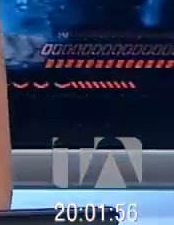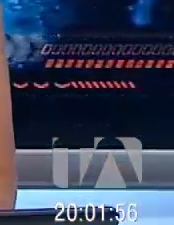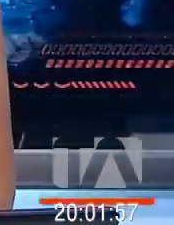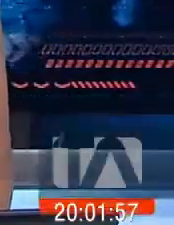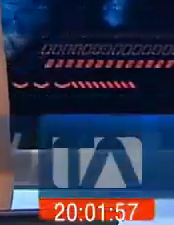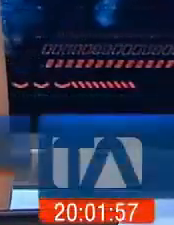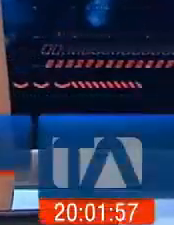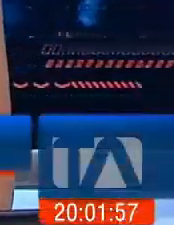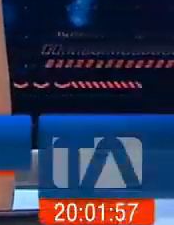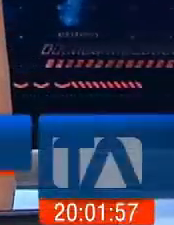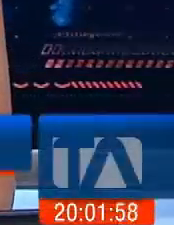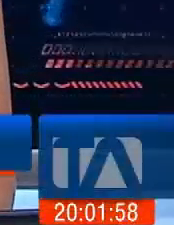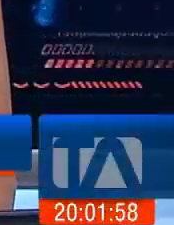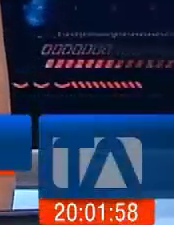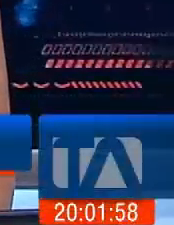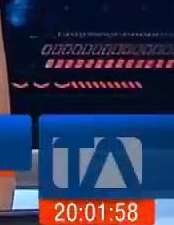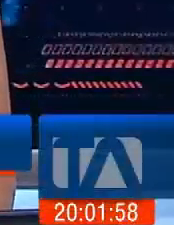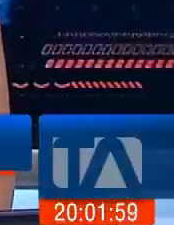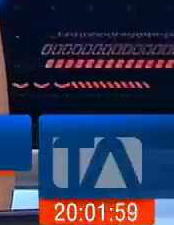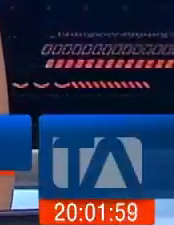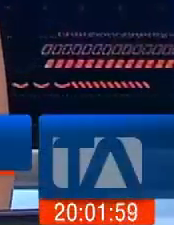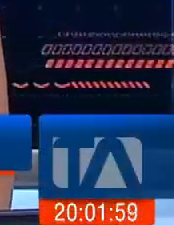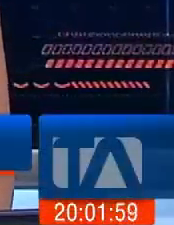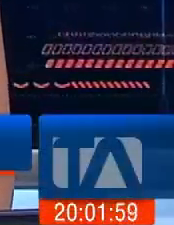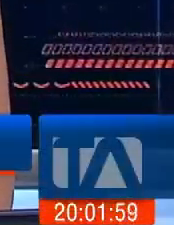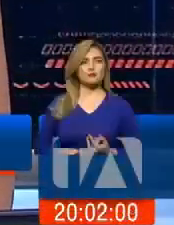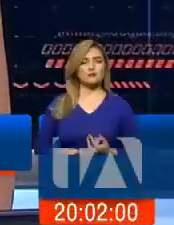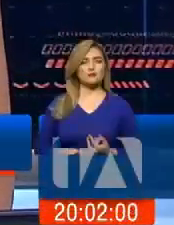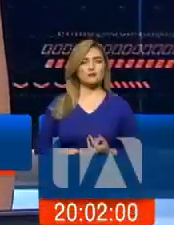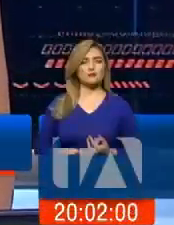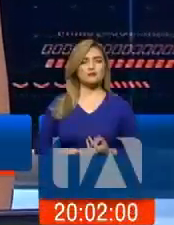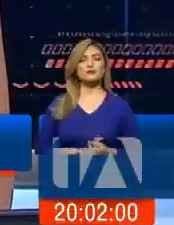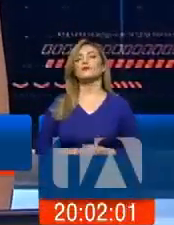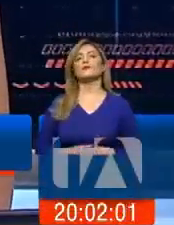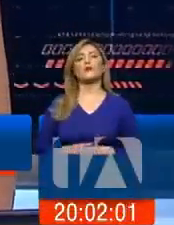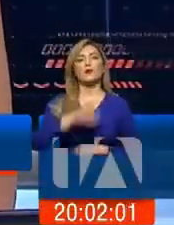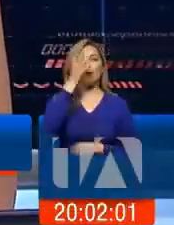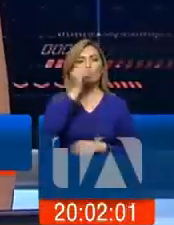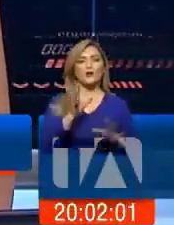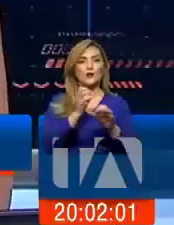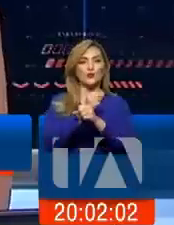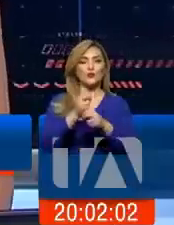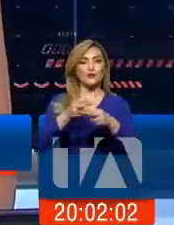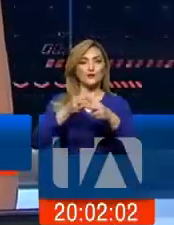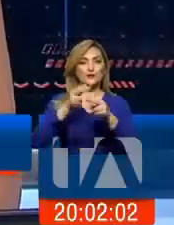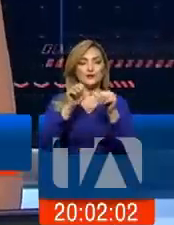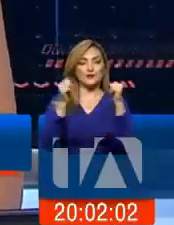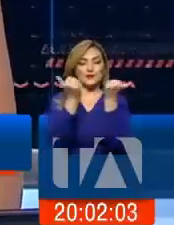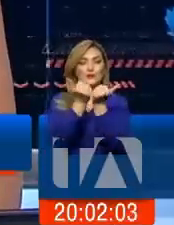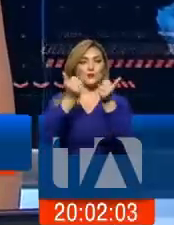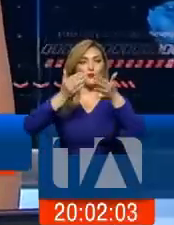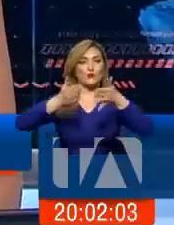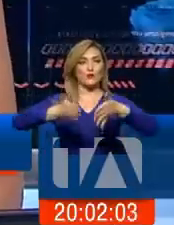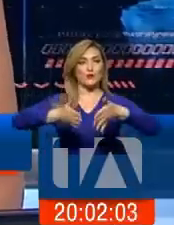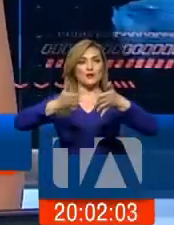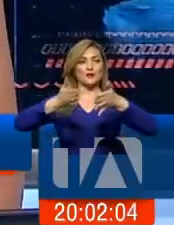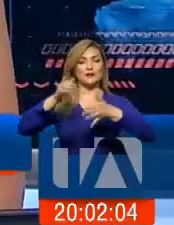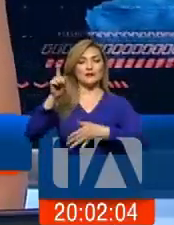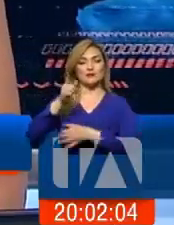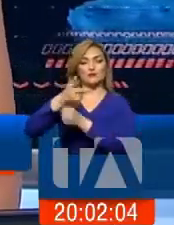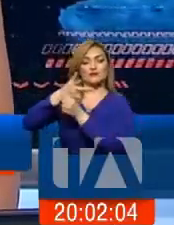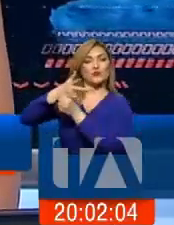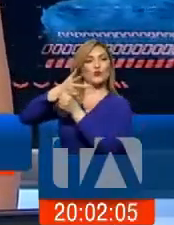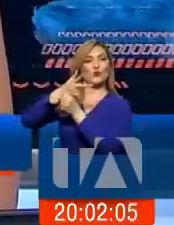Buenas noches, amigos televidentes. Les contamos que el ex asambleísta Abdalá Bucaram Pulley, en una transmisión en vivo desde Estados